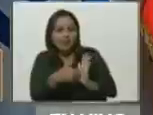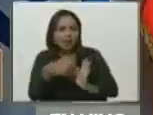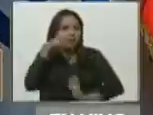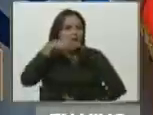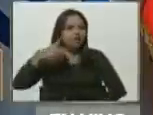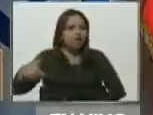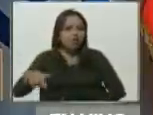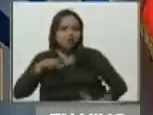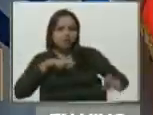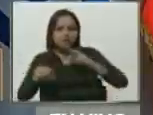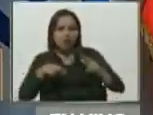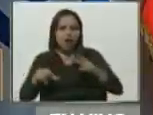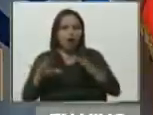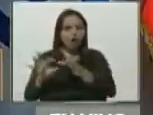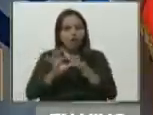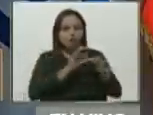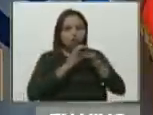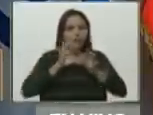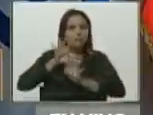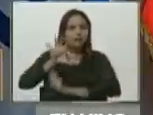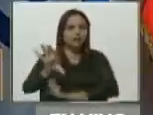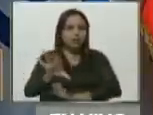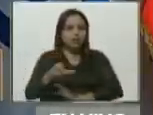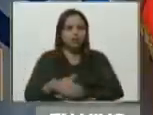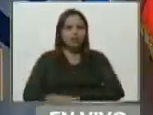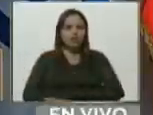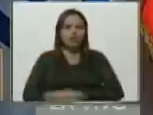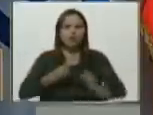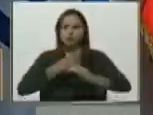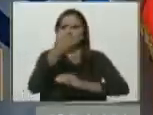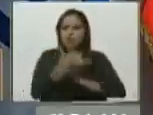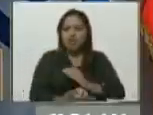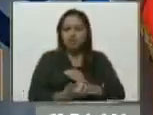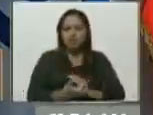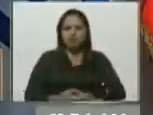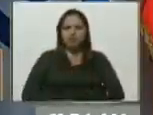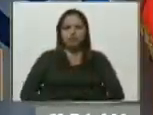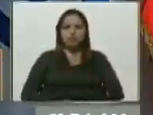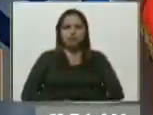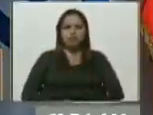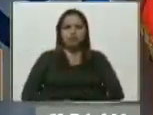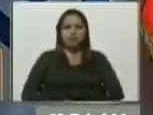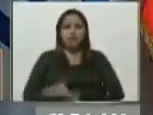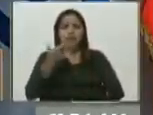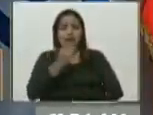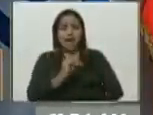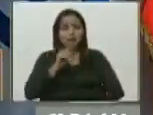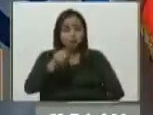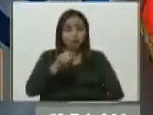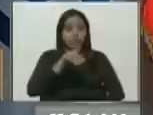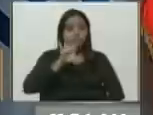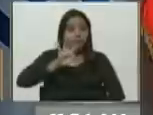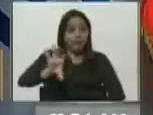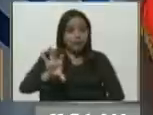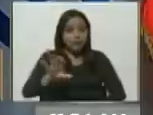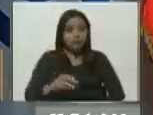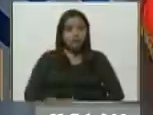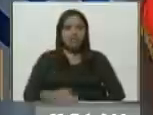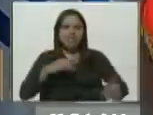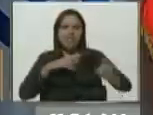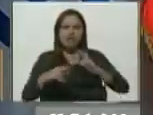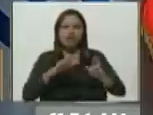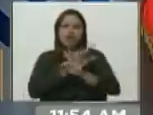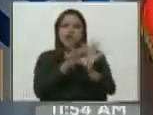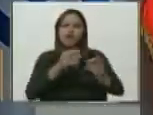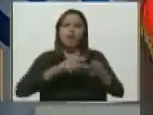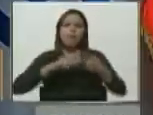personas vinculadas a la Unión Patriótica, que fue un proyecto que se dio en esa nación producto de una